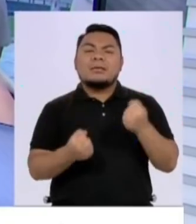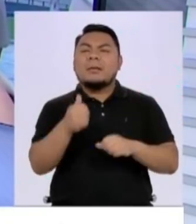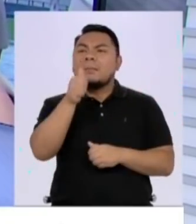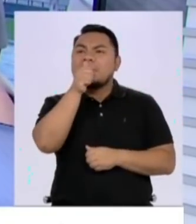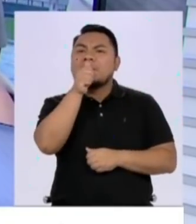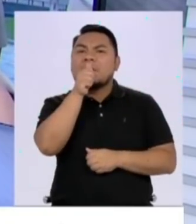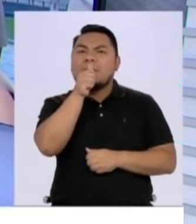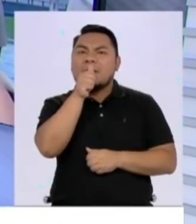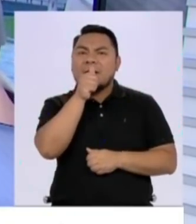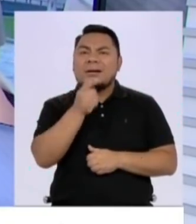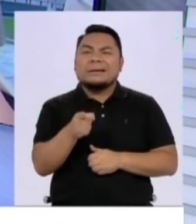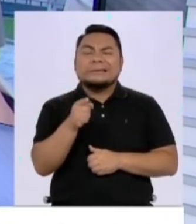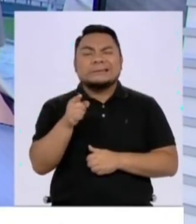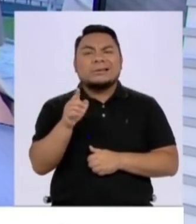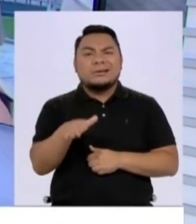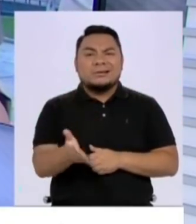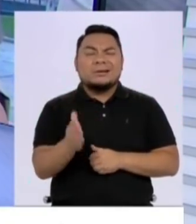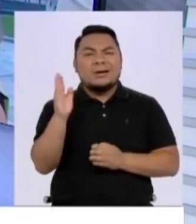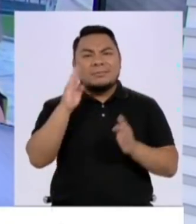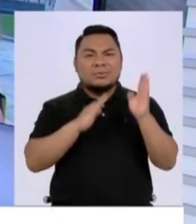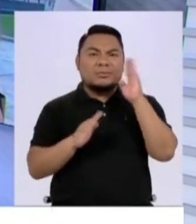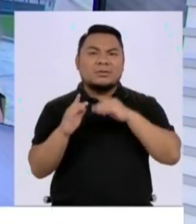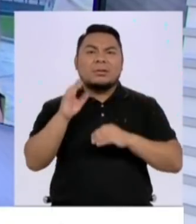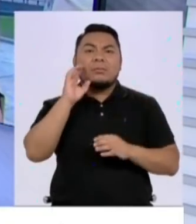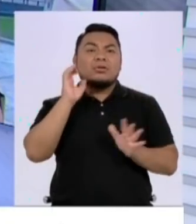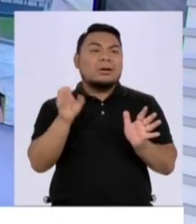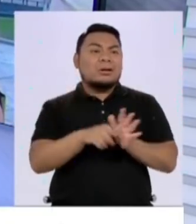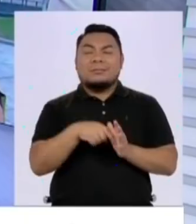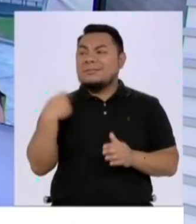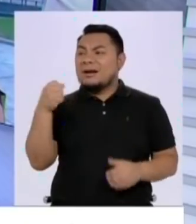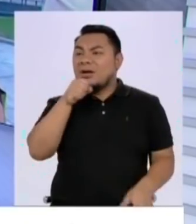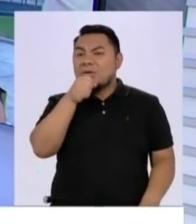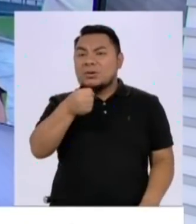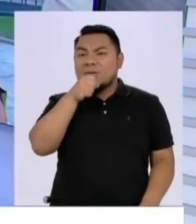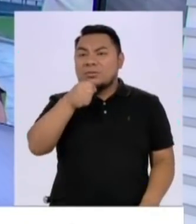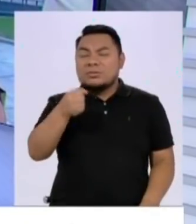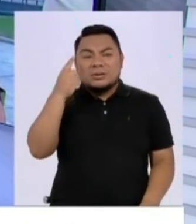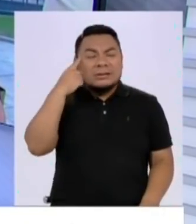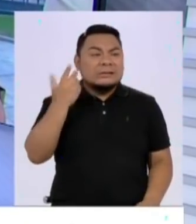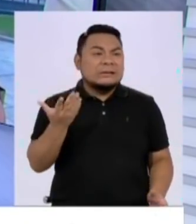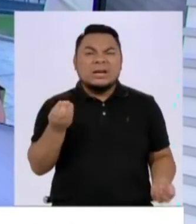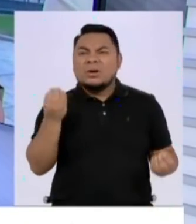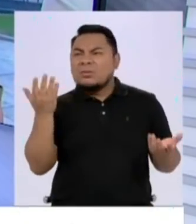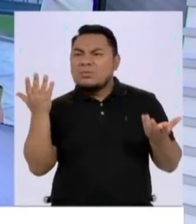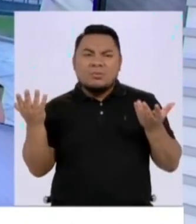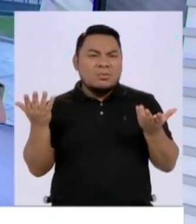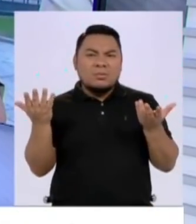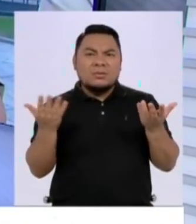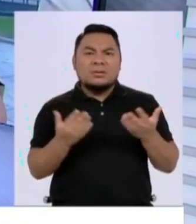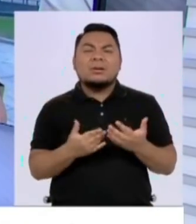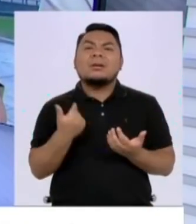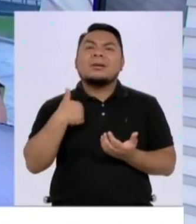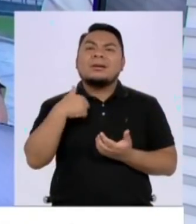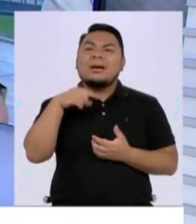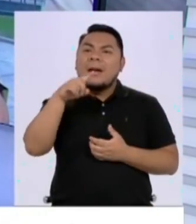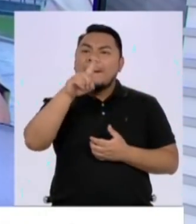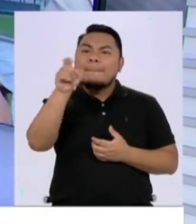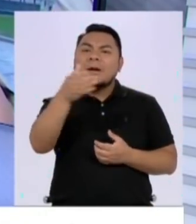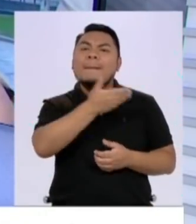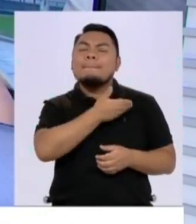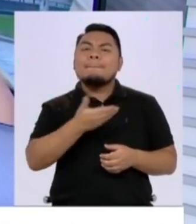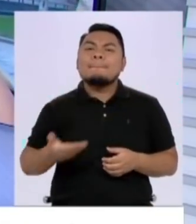genera algunos problemas, por ejemplo, a los periodistas. Y de hecho, la gente de prensa le hacía la pregunta directamente al presidente